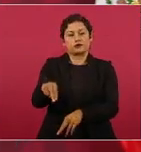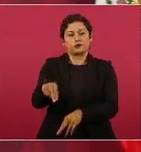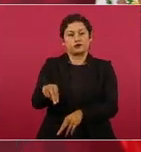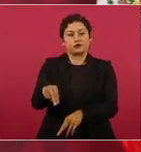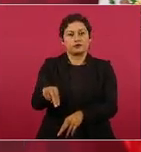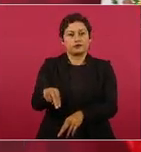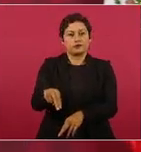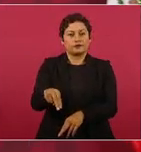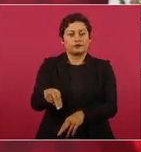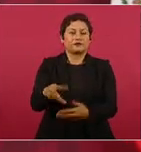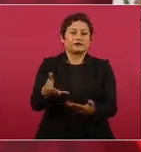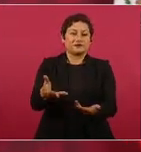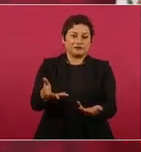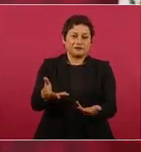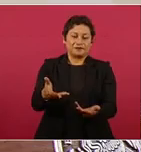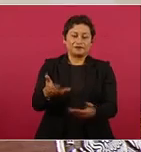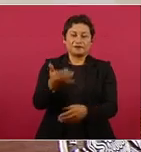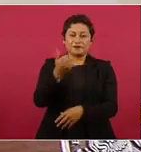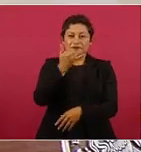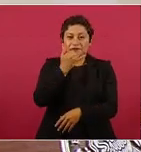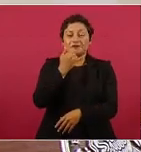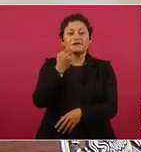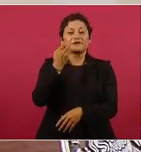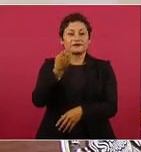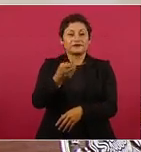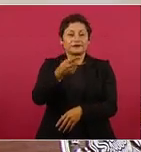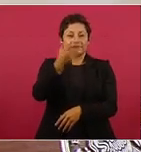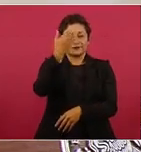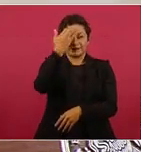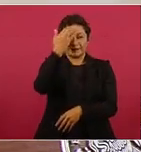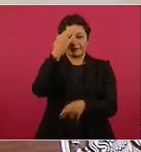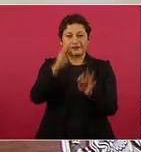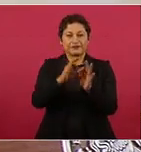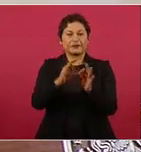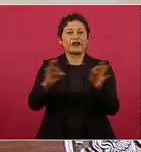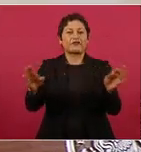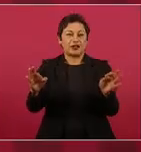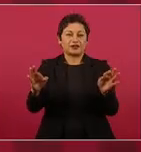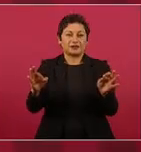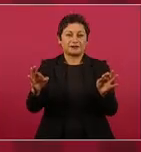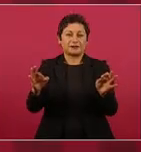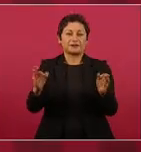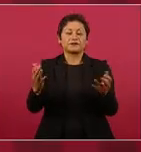el león cree que todos son peludos, ¿no?